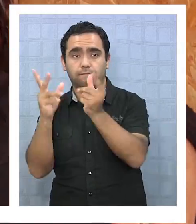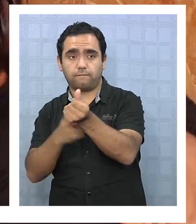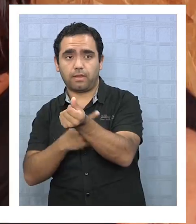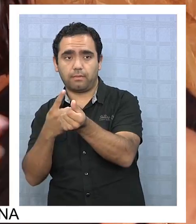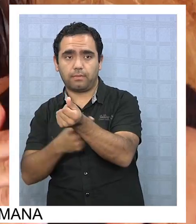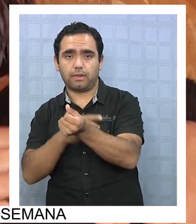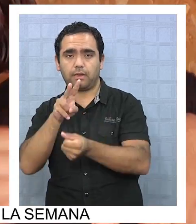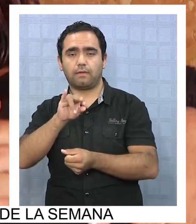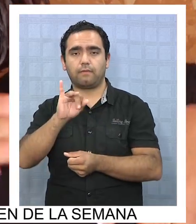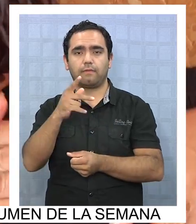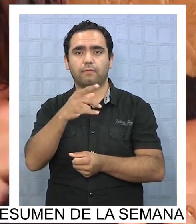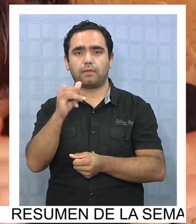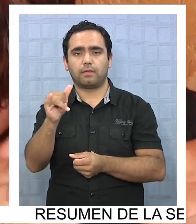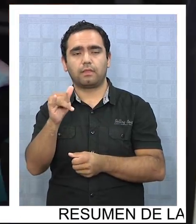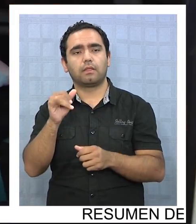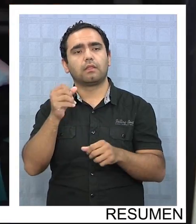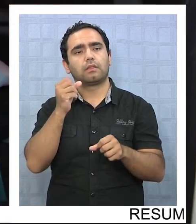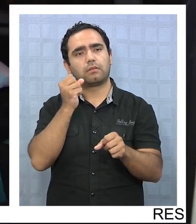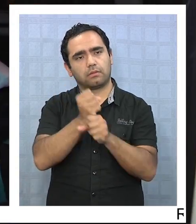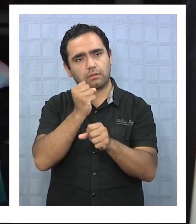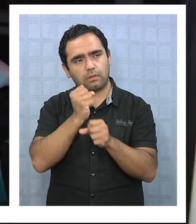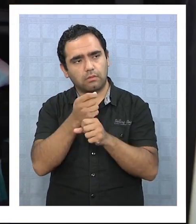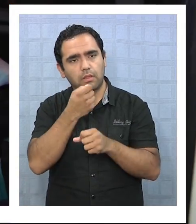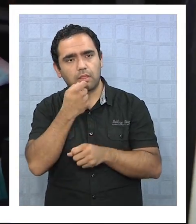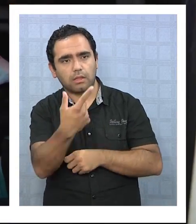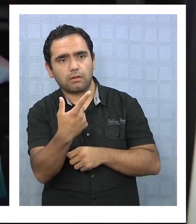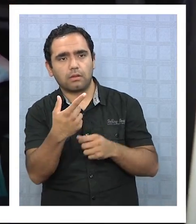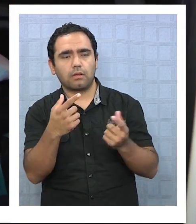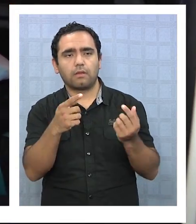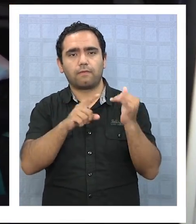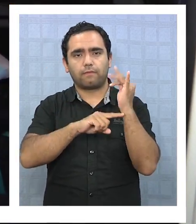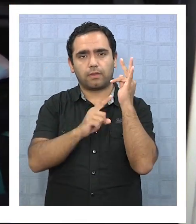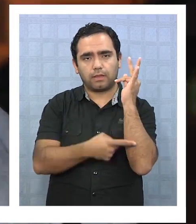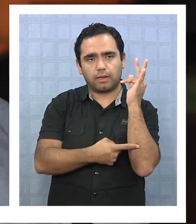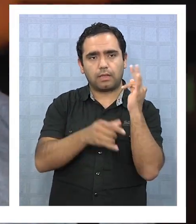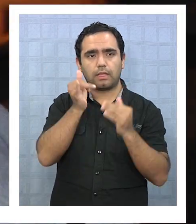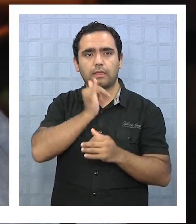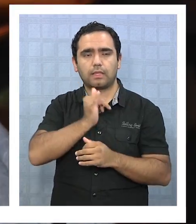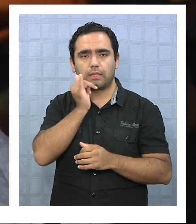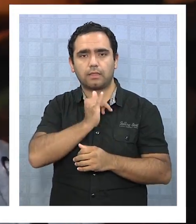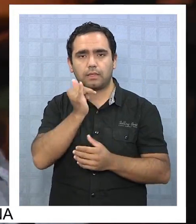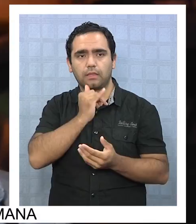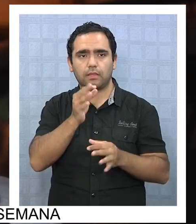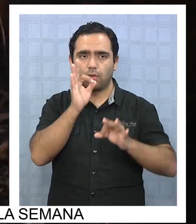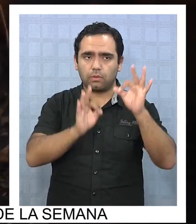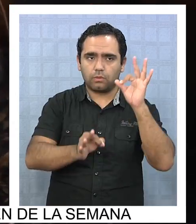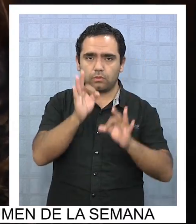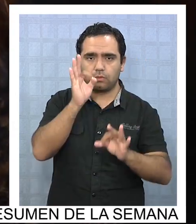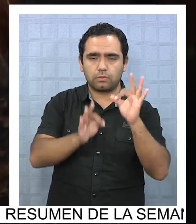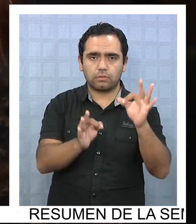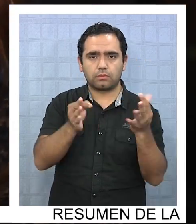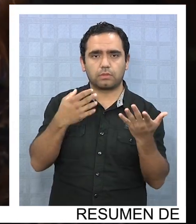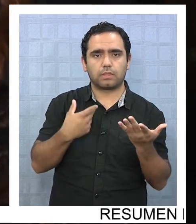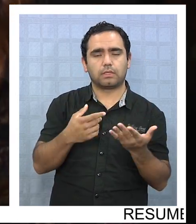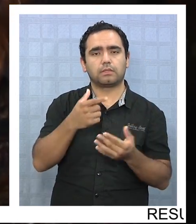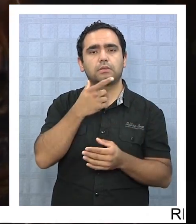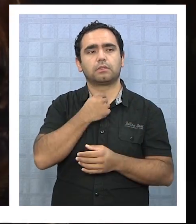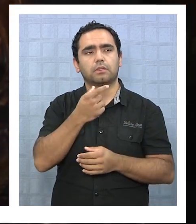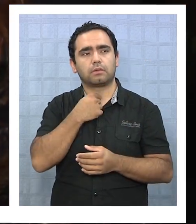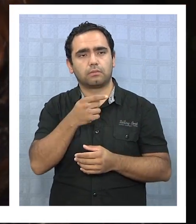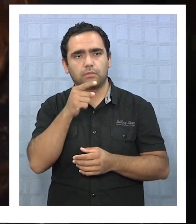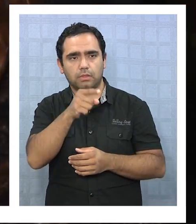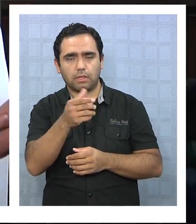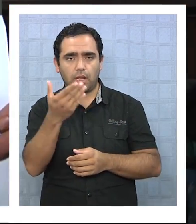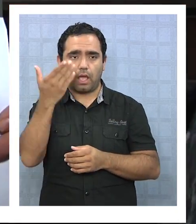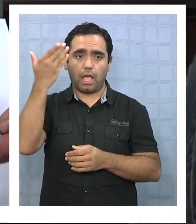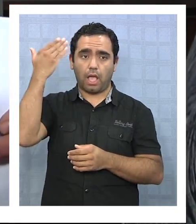Peñabusto se encuentra trabajando en la denuncia de la Fiscalía Militar de Iquique, en espera de la justicia, la cual estará muy lejos de devolver la bella sonrisa